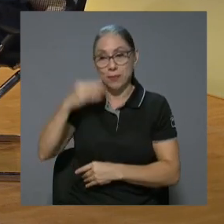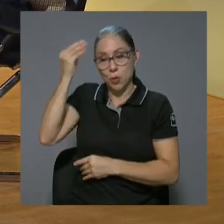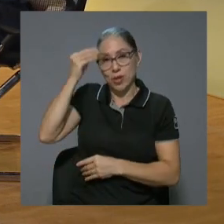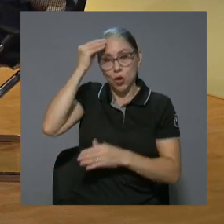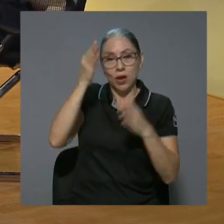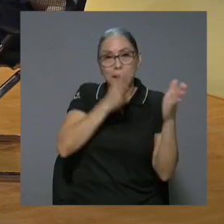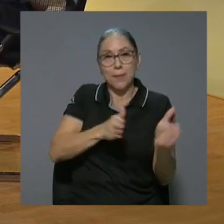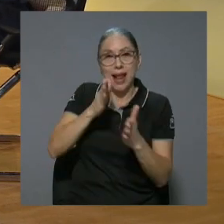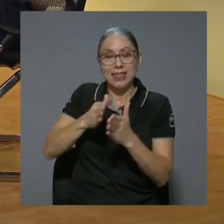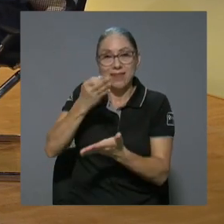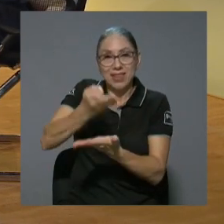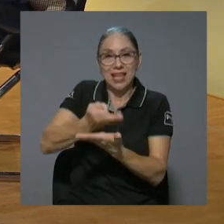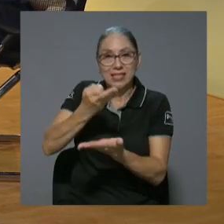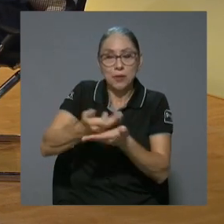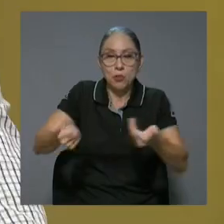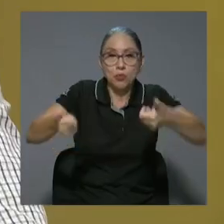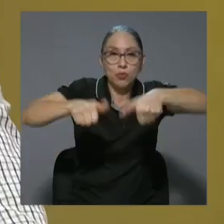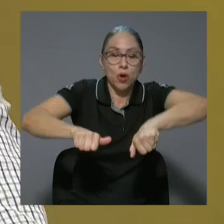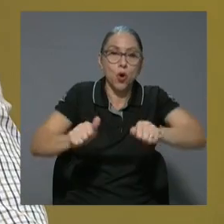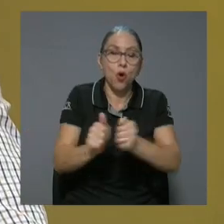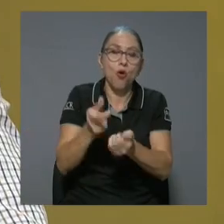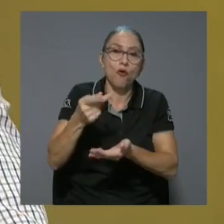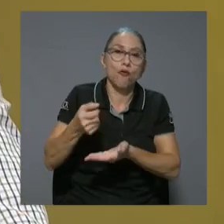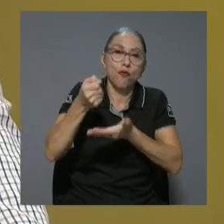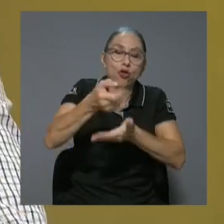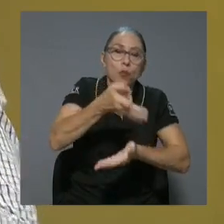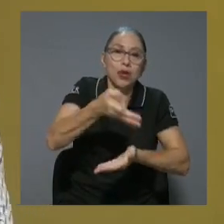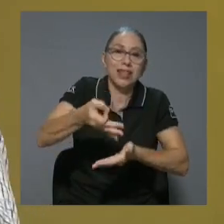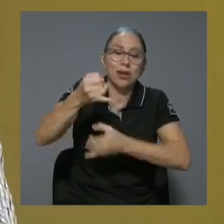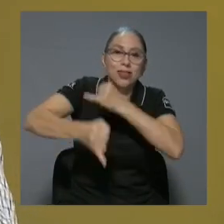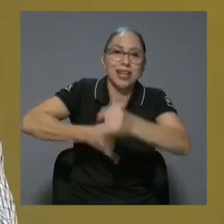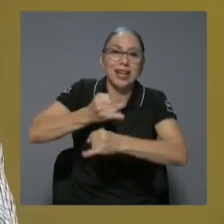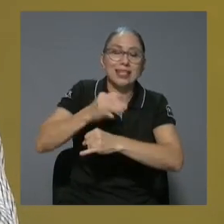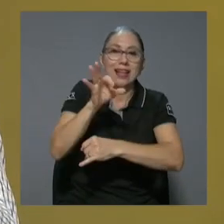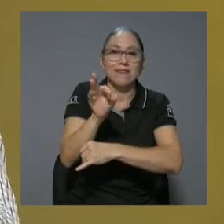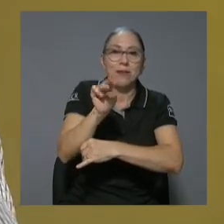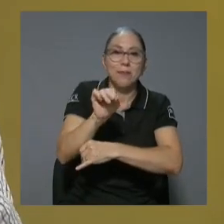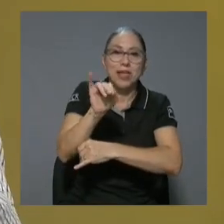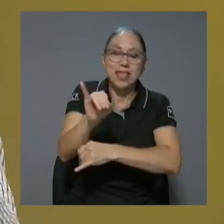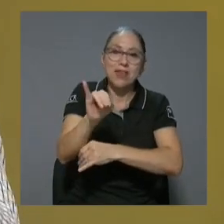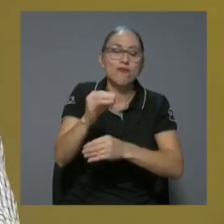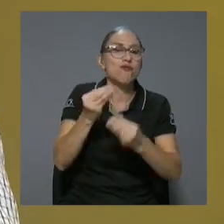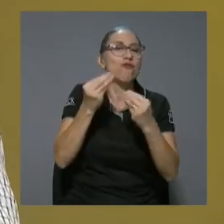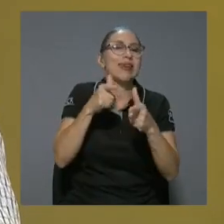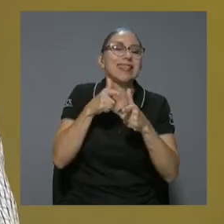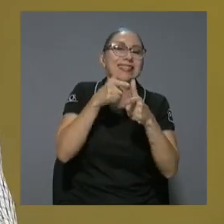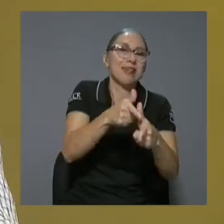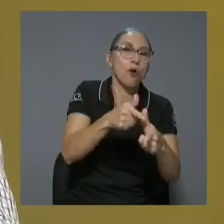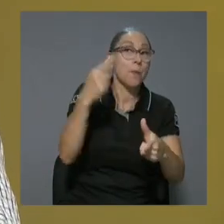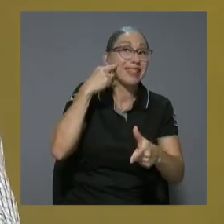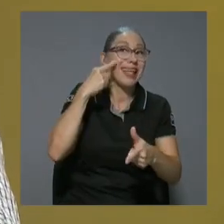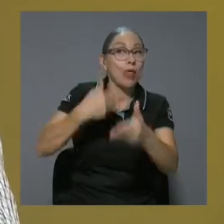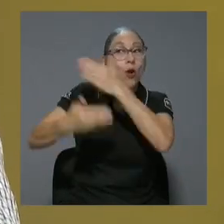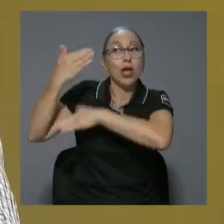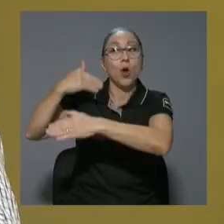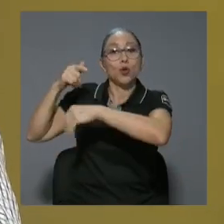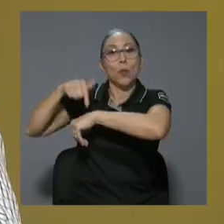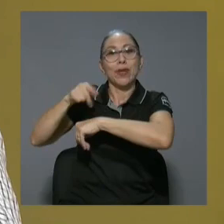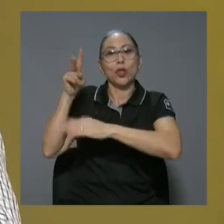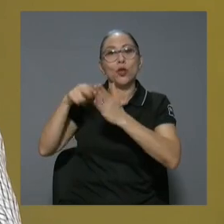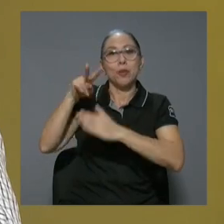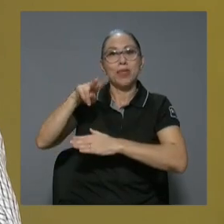financiación que se pactó con el Fondo Monetario Internacional fue excesivo, fue pensado en otro momento, en el año 2021, y las cosas cambiaron